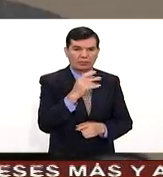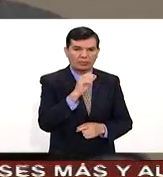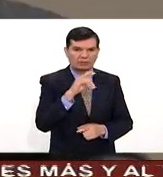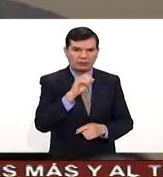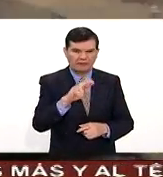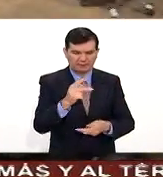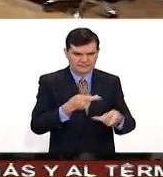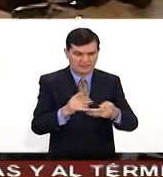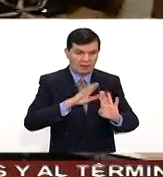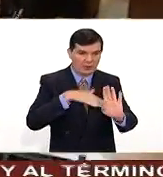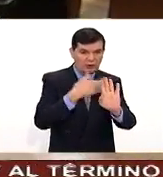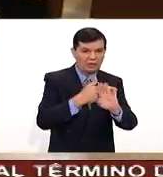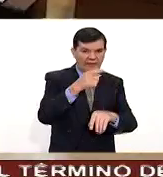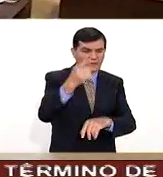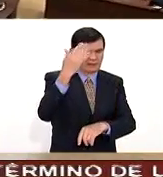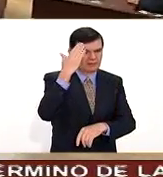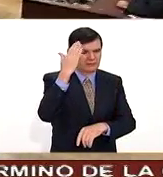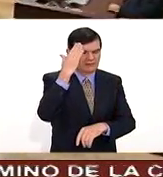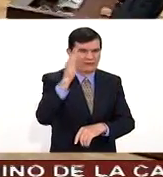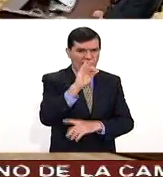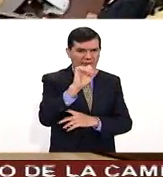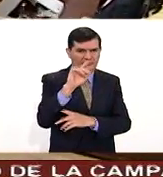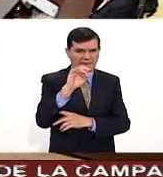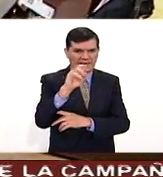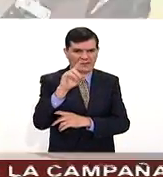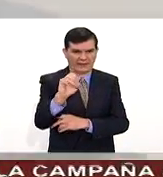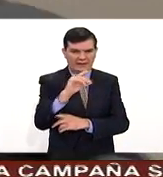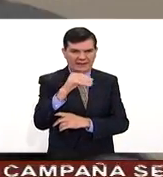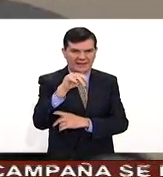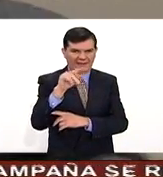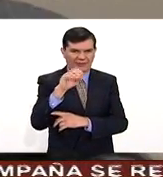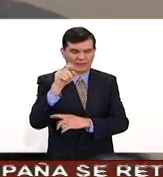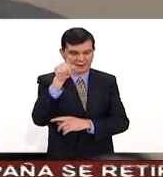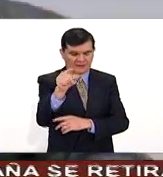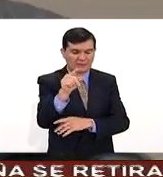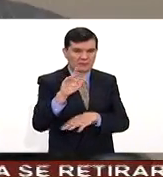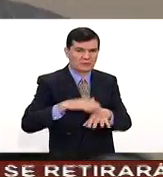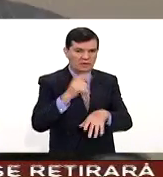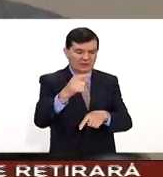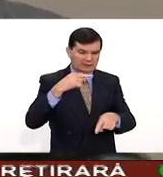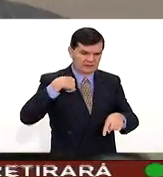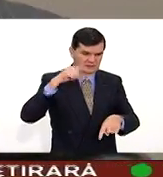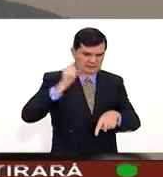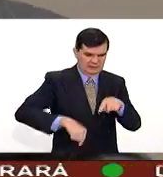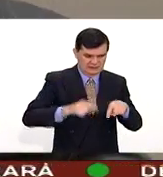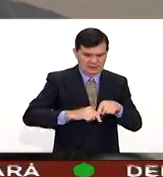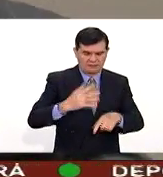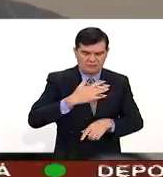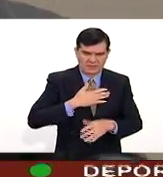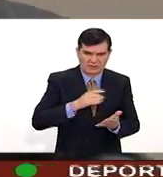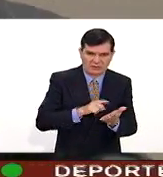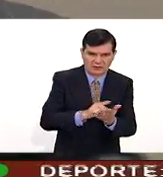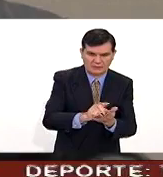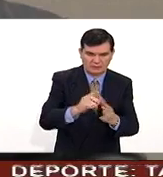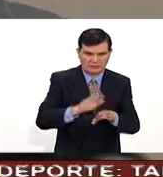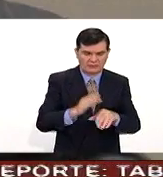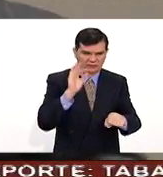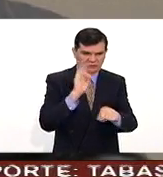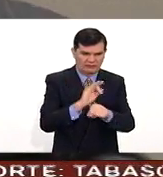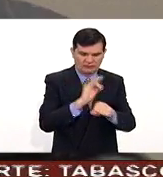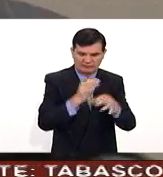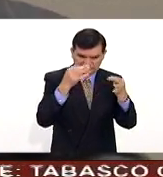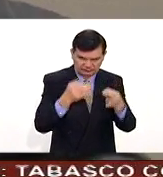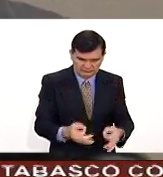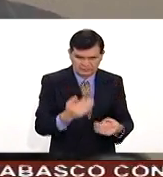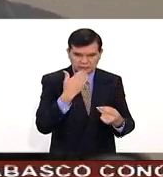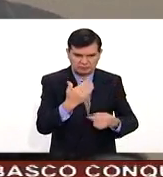Escobar prepara demanda contra el titular de la FEPADE, Santiago Nieto. Por haberse violado mis derechos a la defensa adecuada,